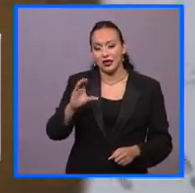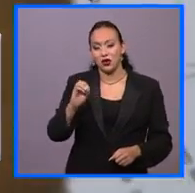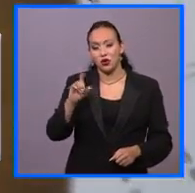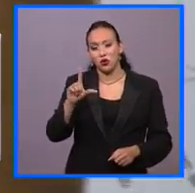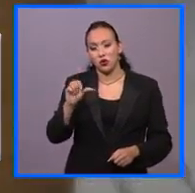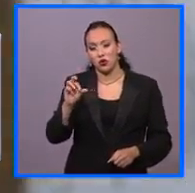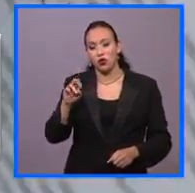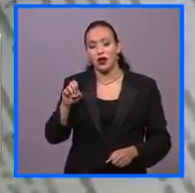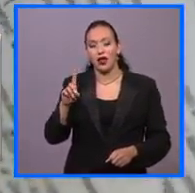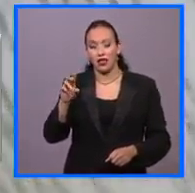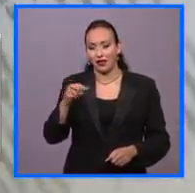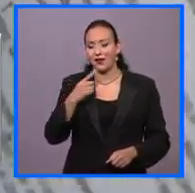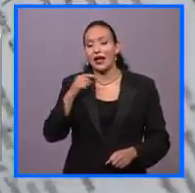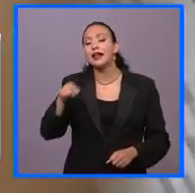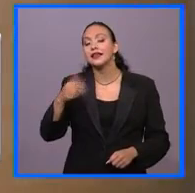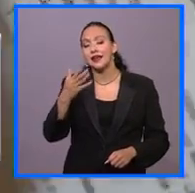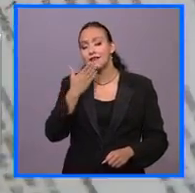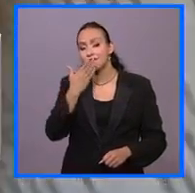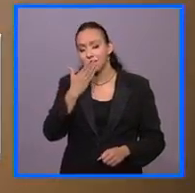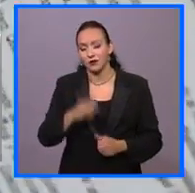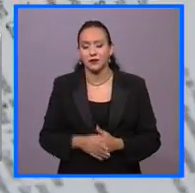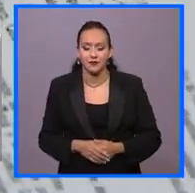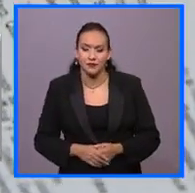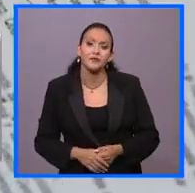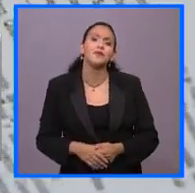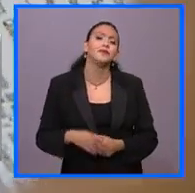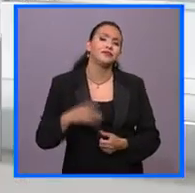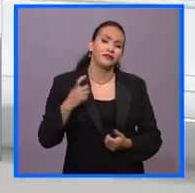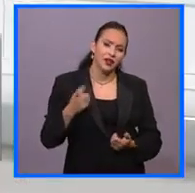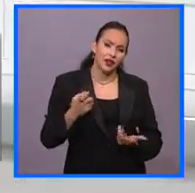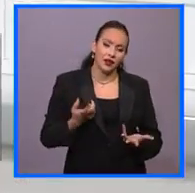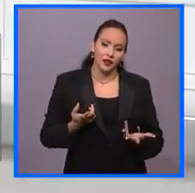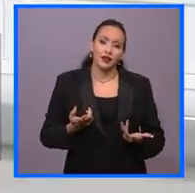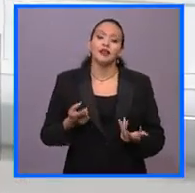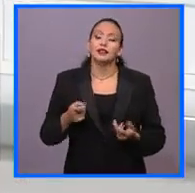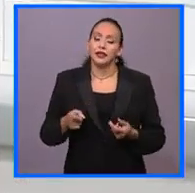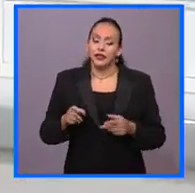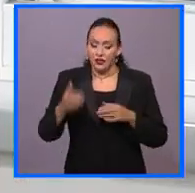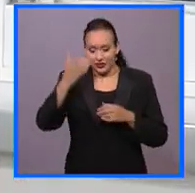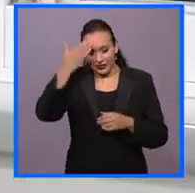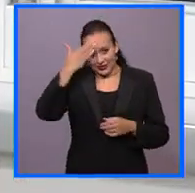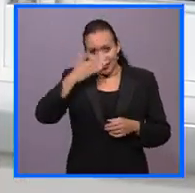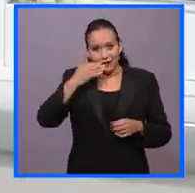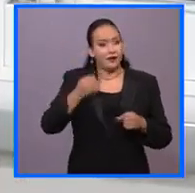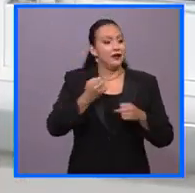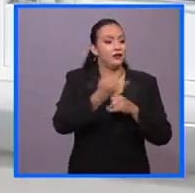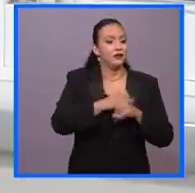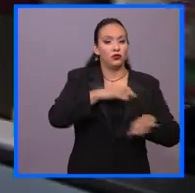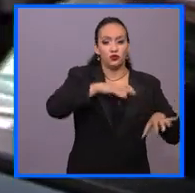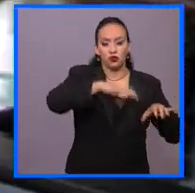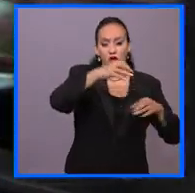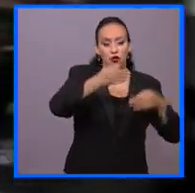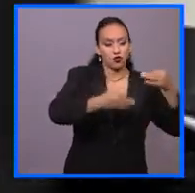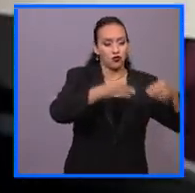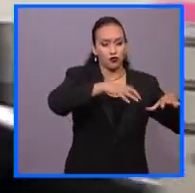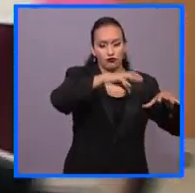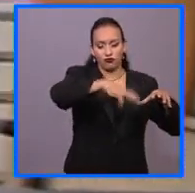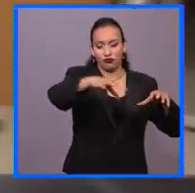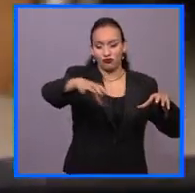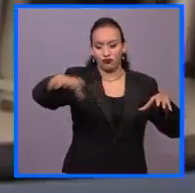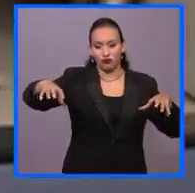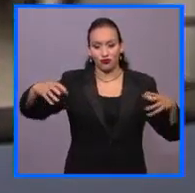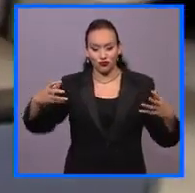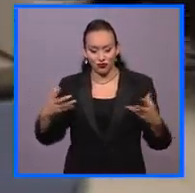El Tribunal Colegiado de Apelación, que funge como tribunal de alzada, conocerá de todos los recursos que se interpongan contra